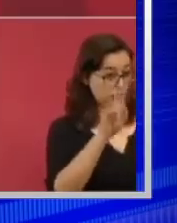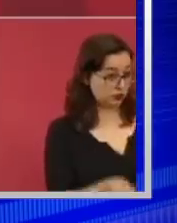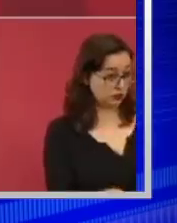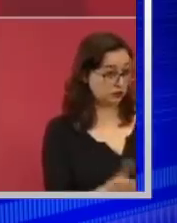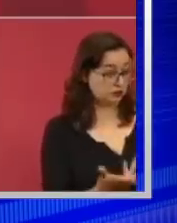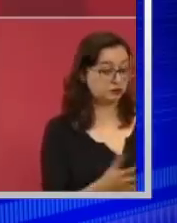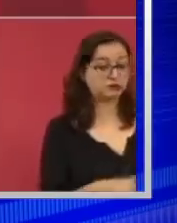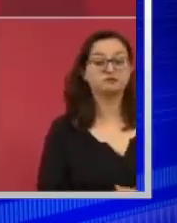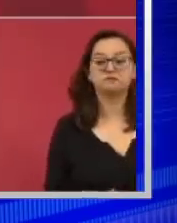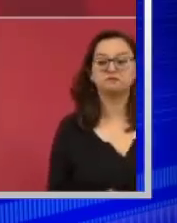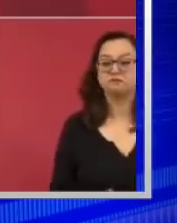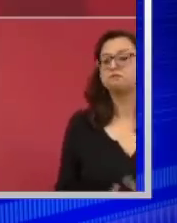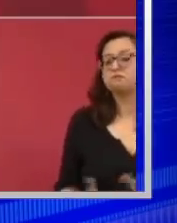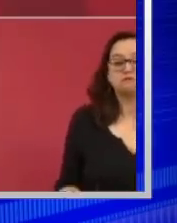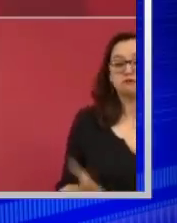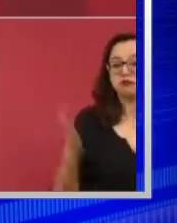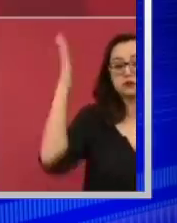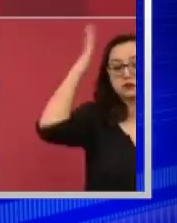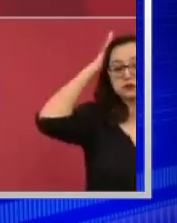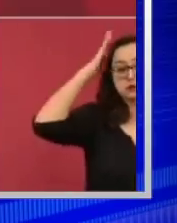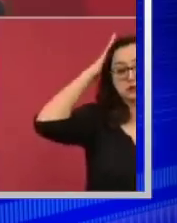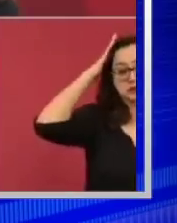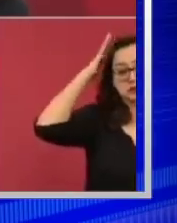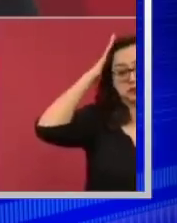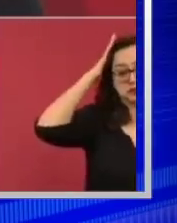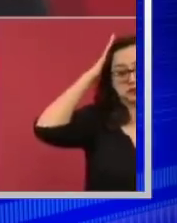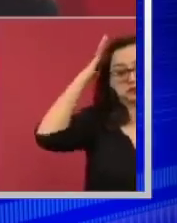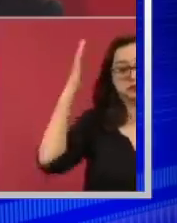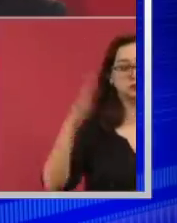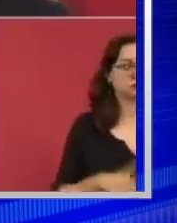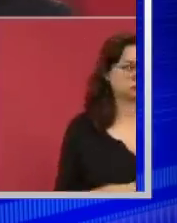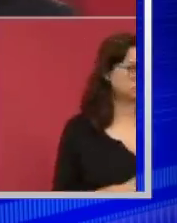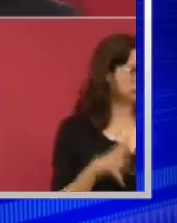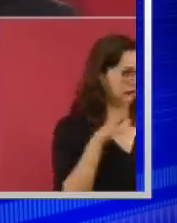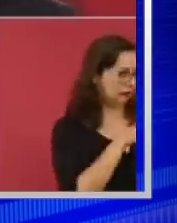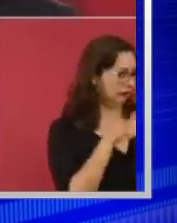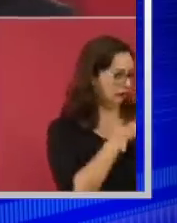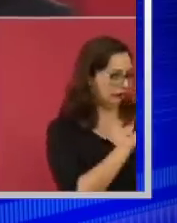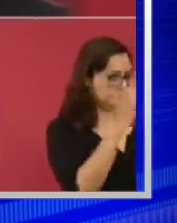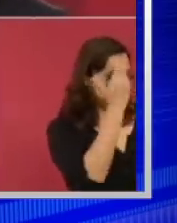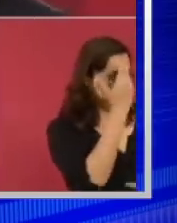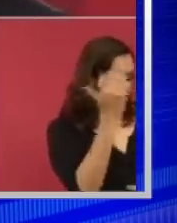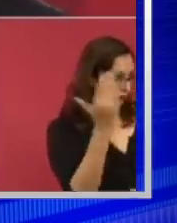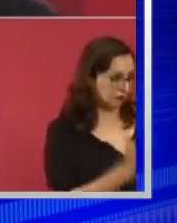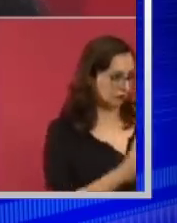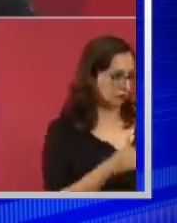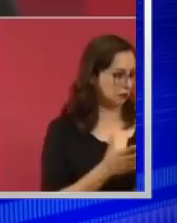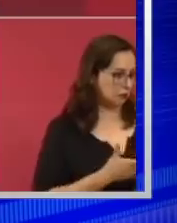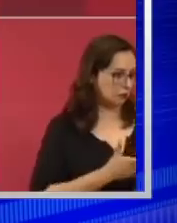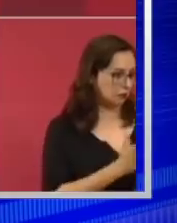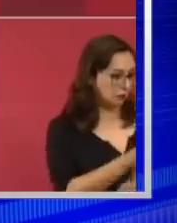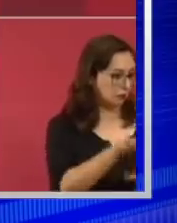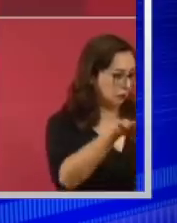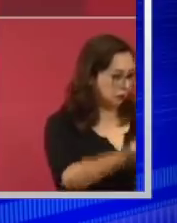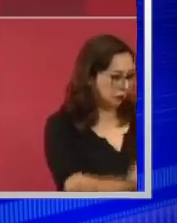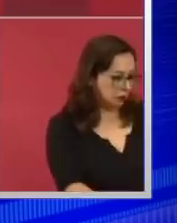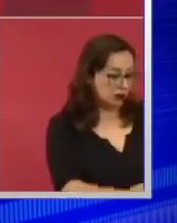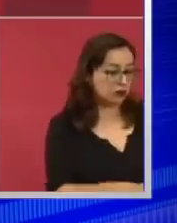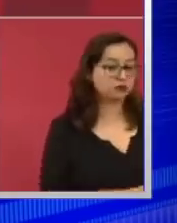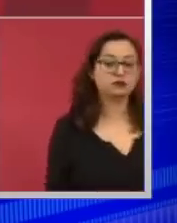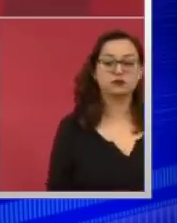dirigente como el presidente dirigente que me dio una guerra terrible y lógico dijo a nadie